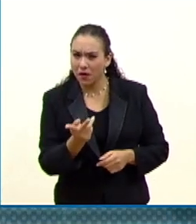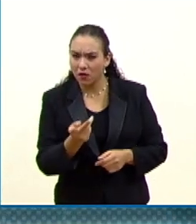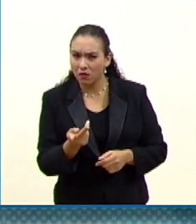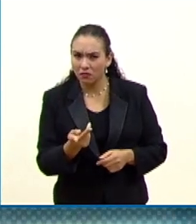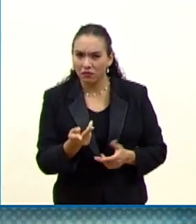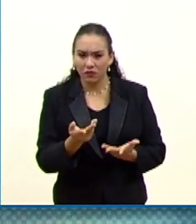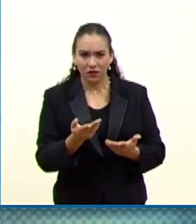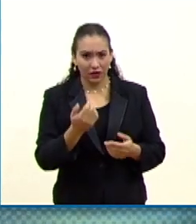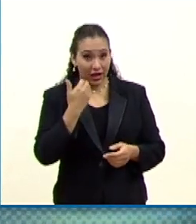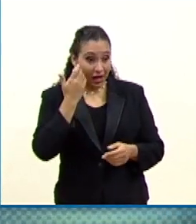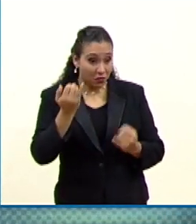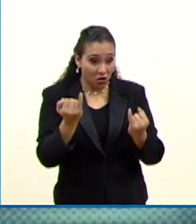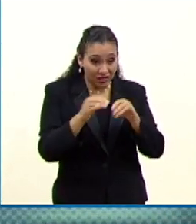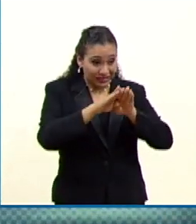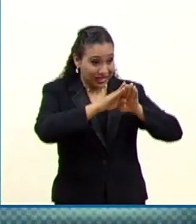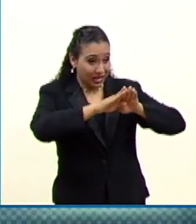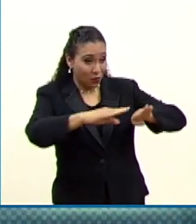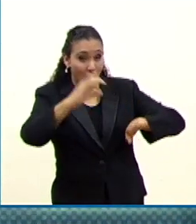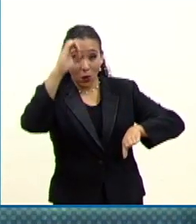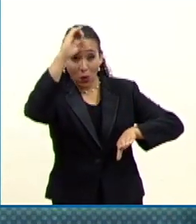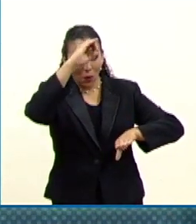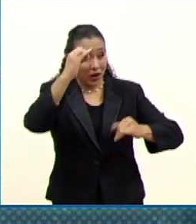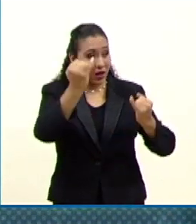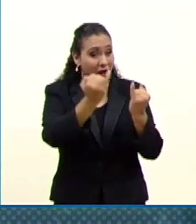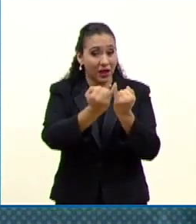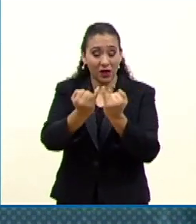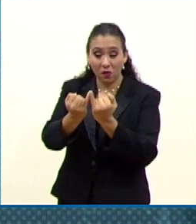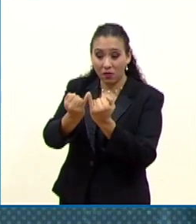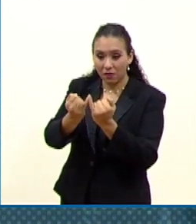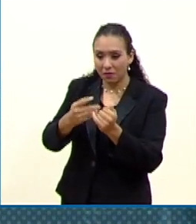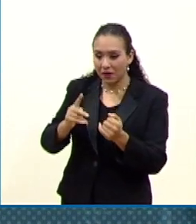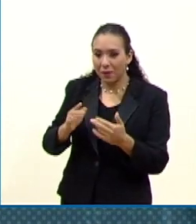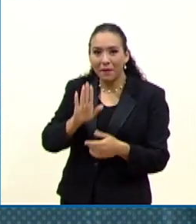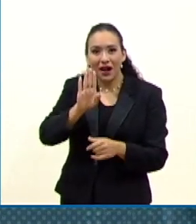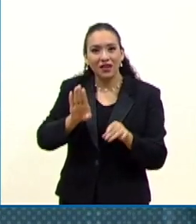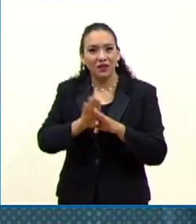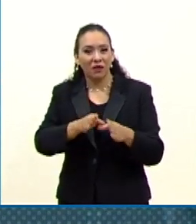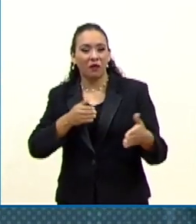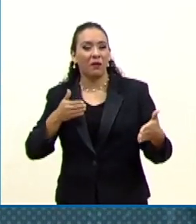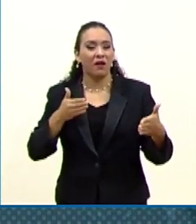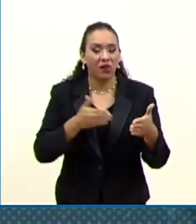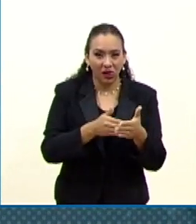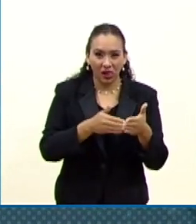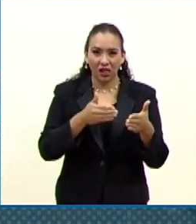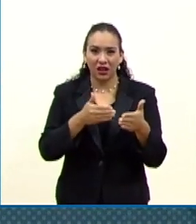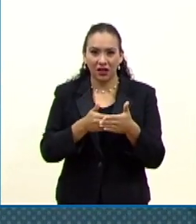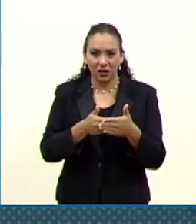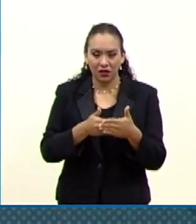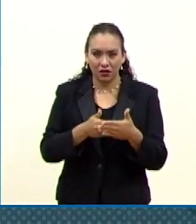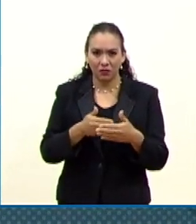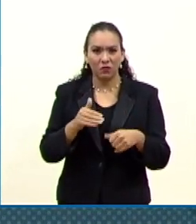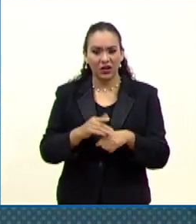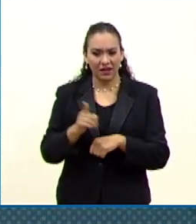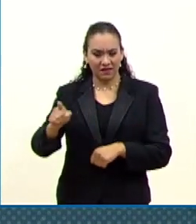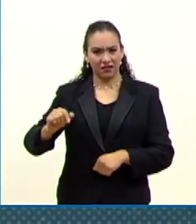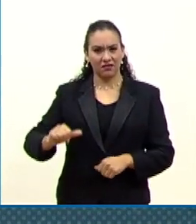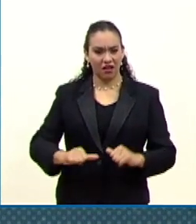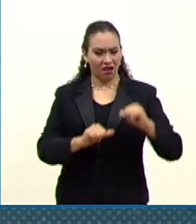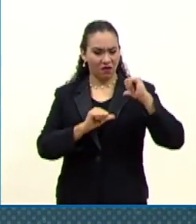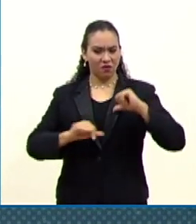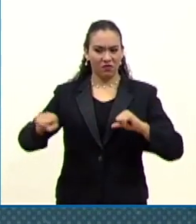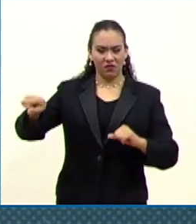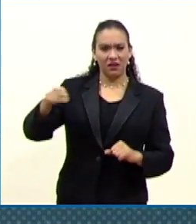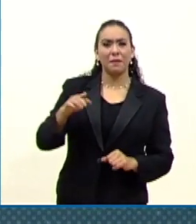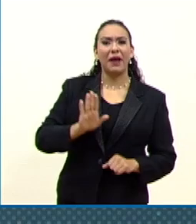obstáculo indeseable, como poco más que una burocracia molesta que se interpone entre la